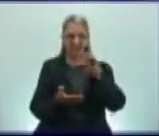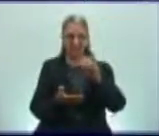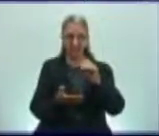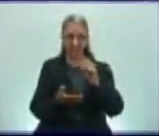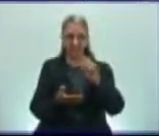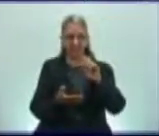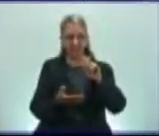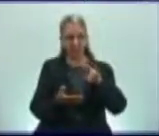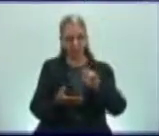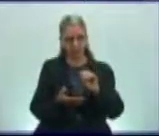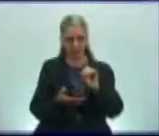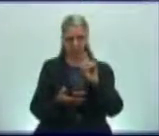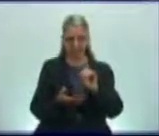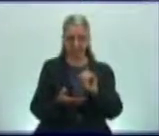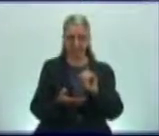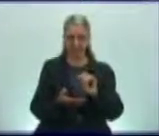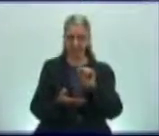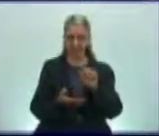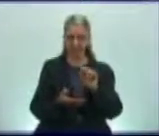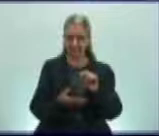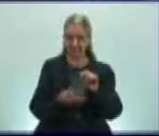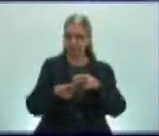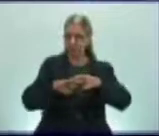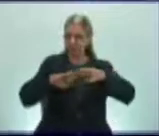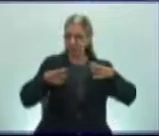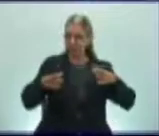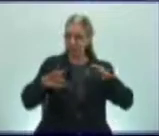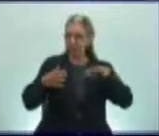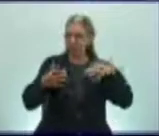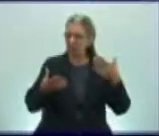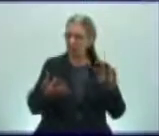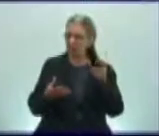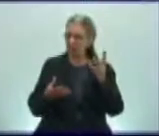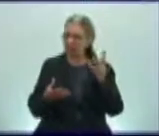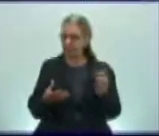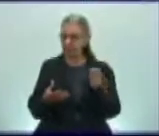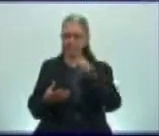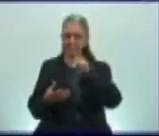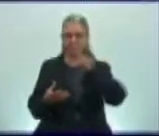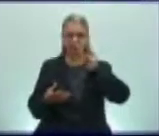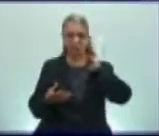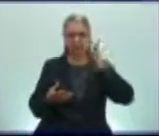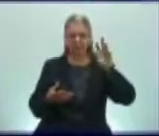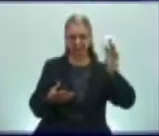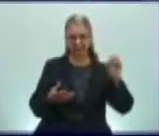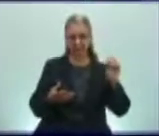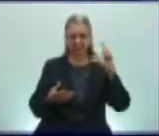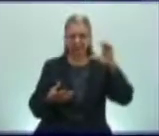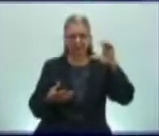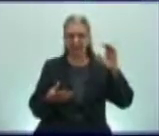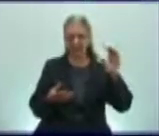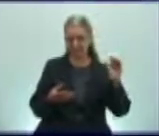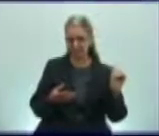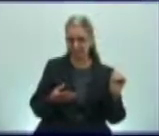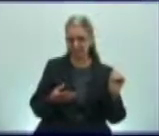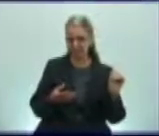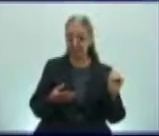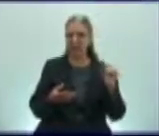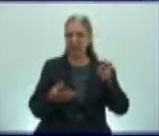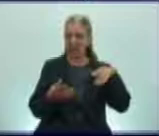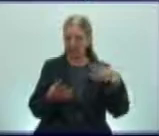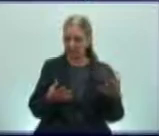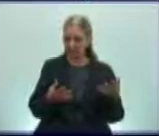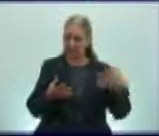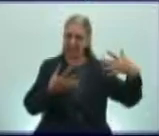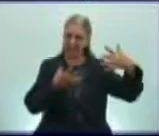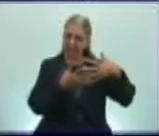borde superior, que es de 120 centímetros, y una relación que se establece entre la longitud